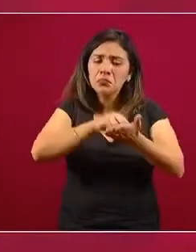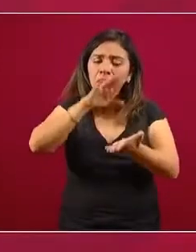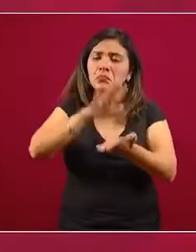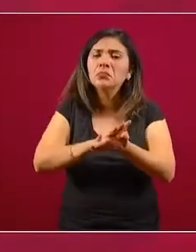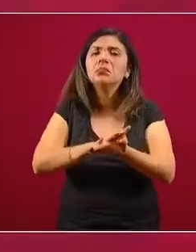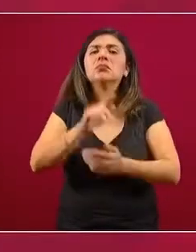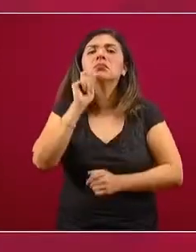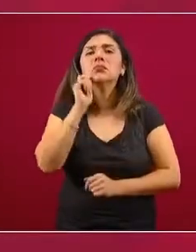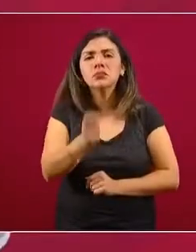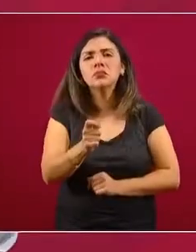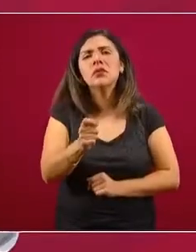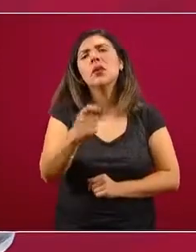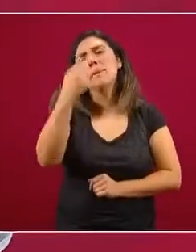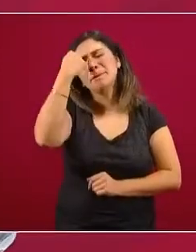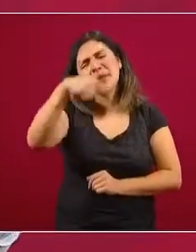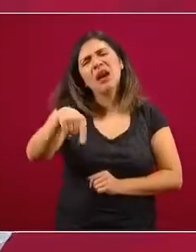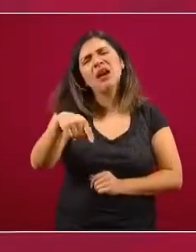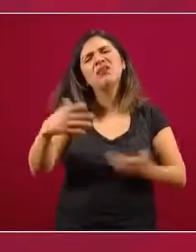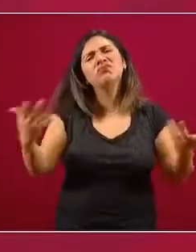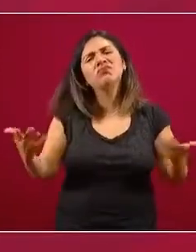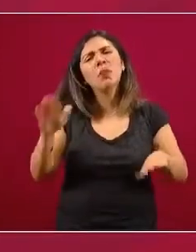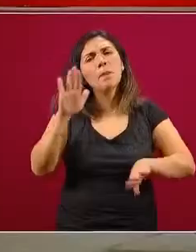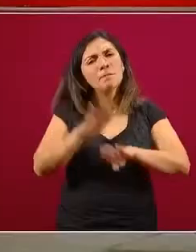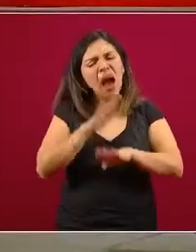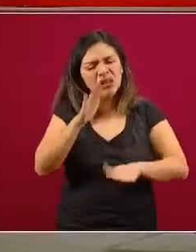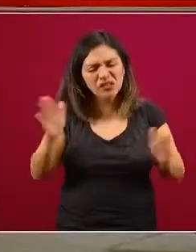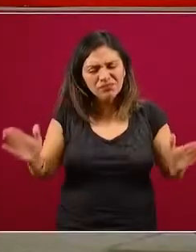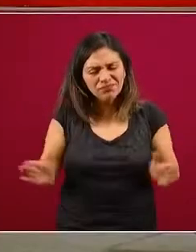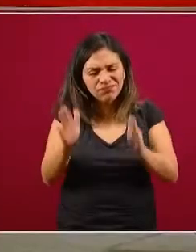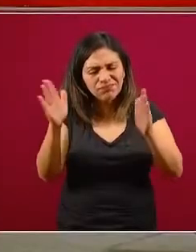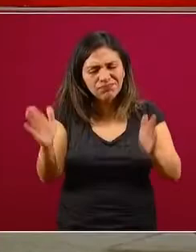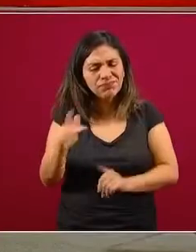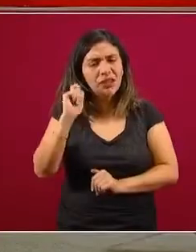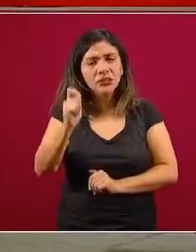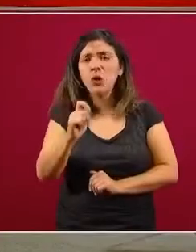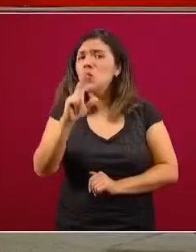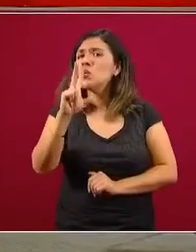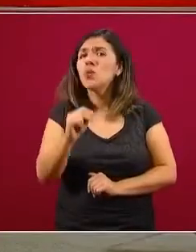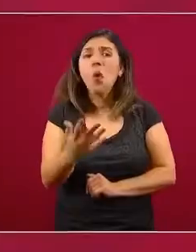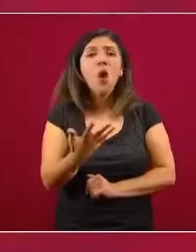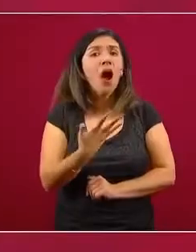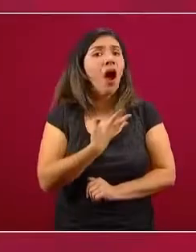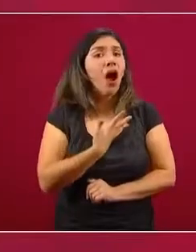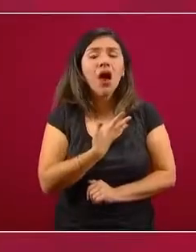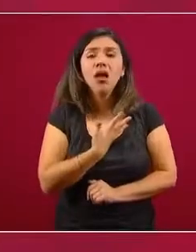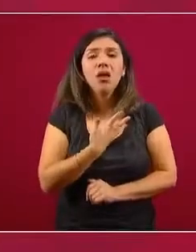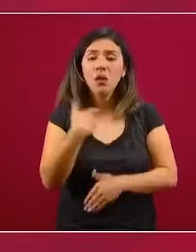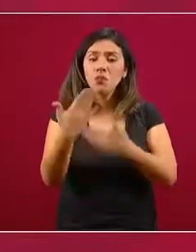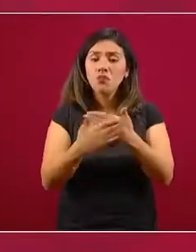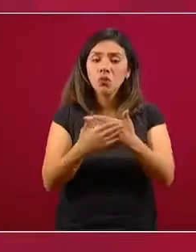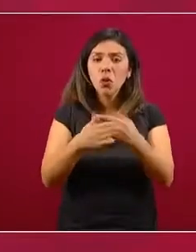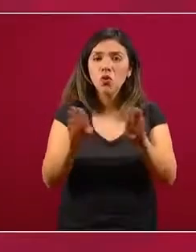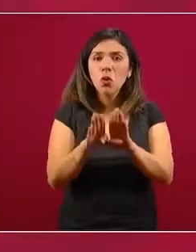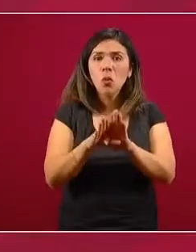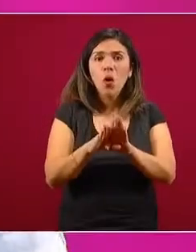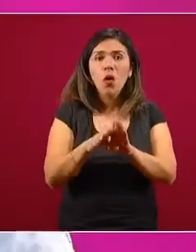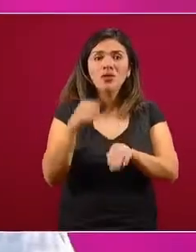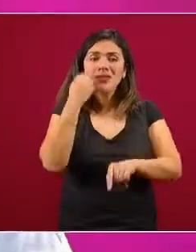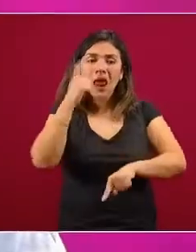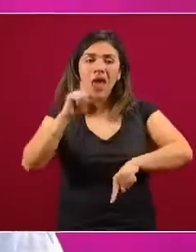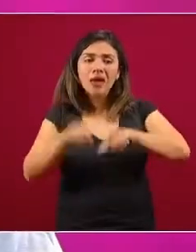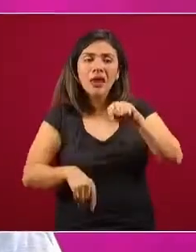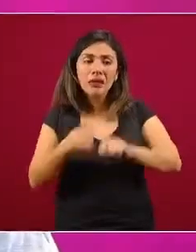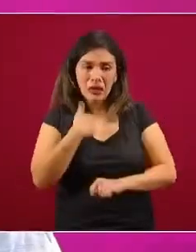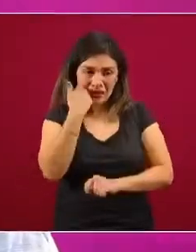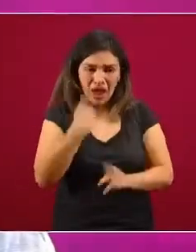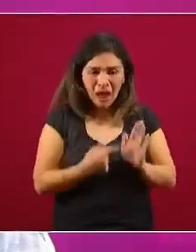establecieron para fomentar que no exista especulación, para inhibir la